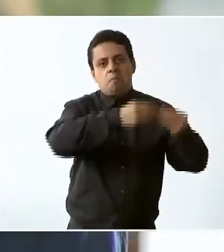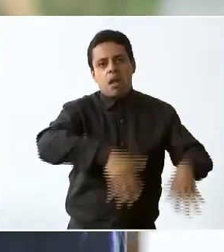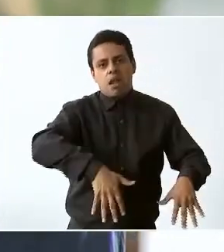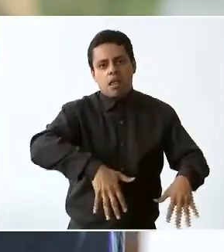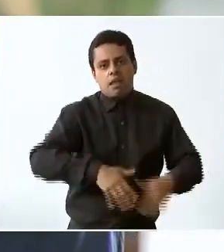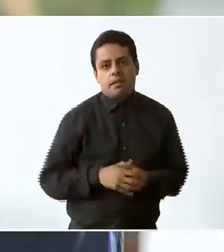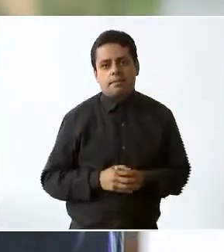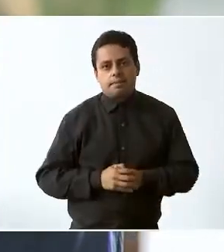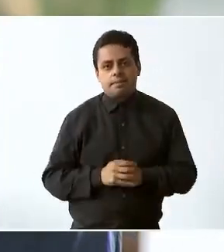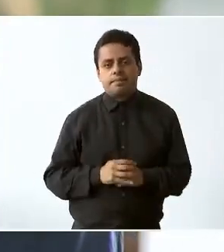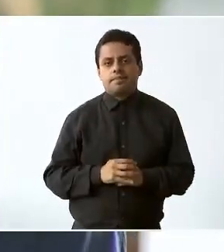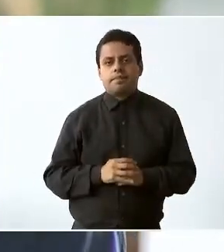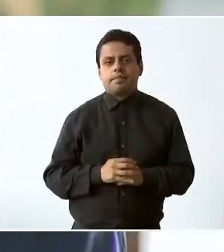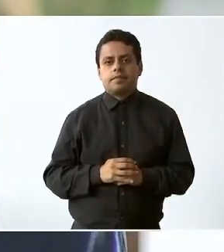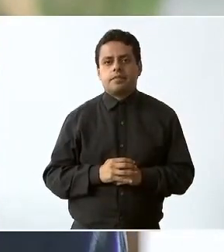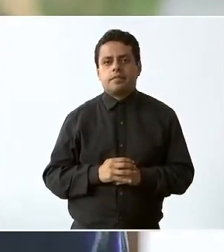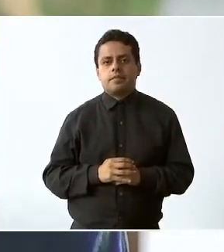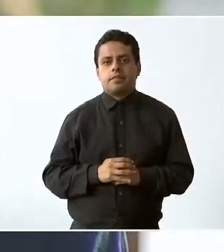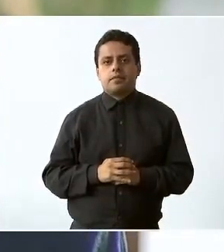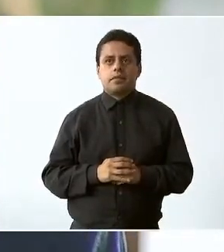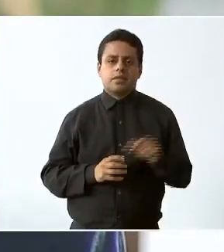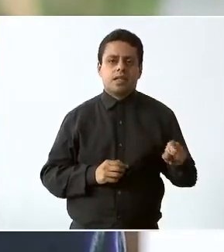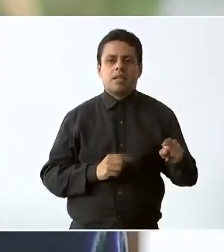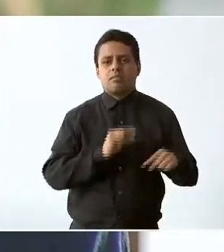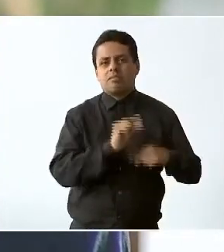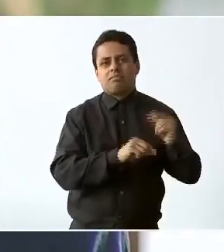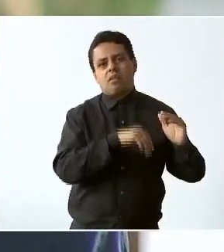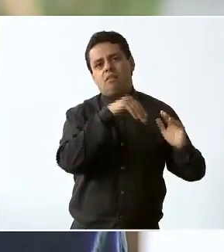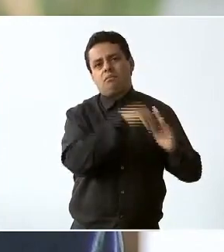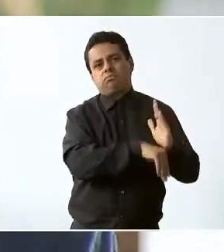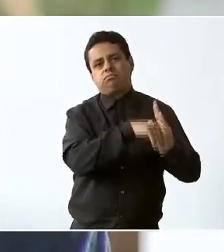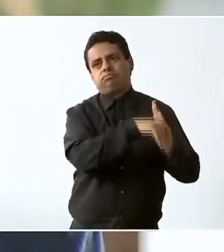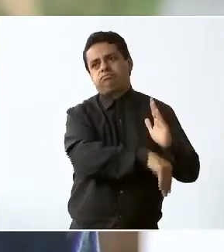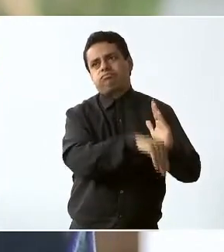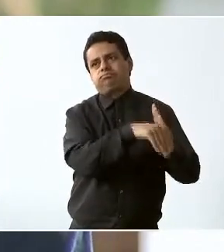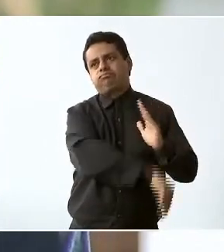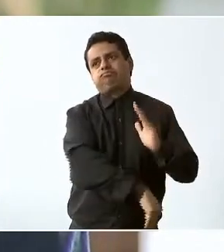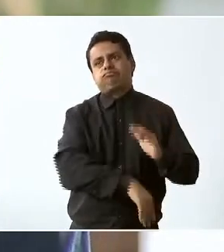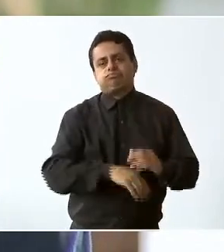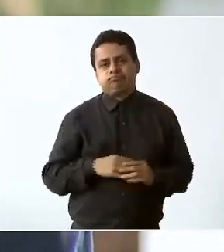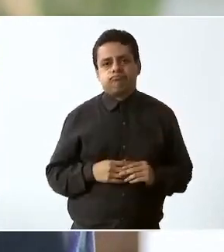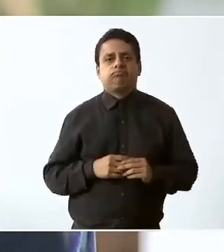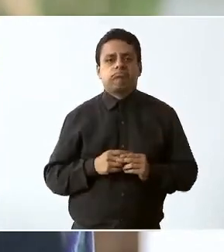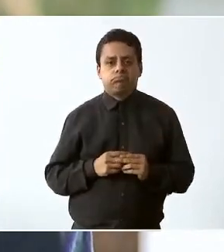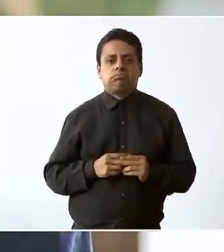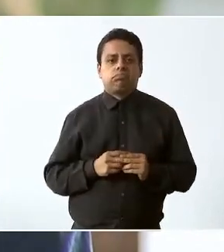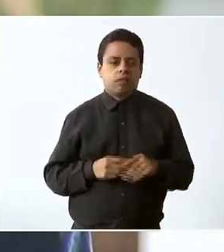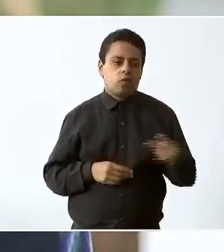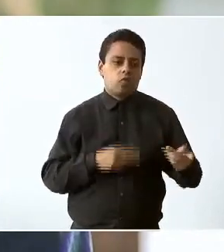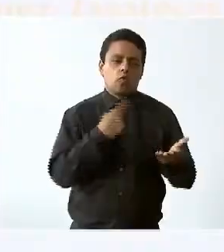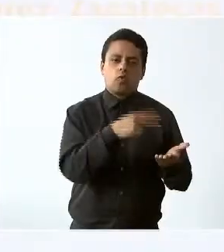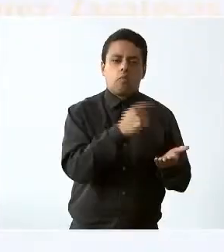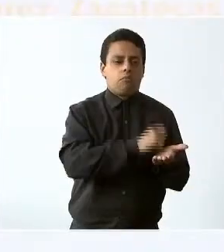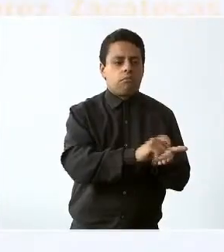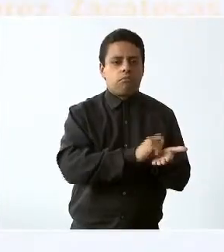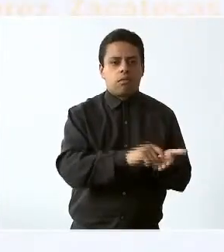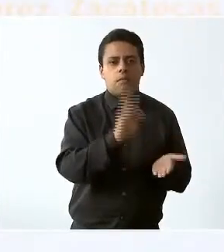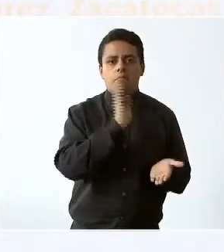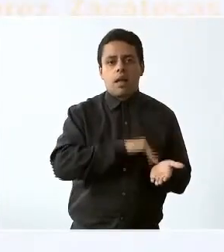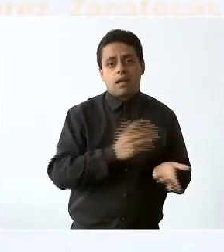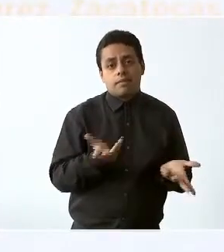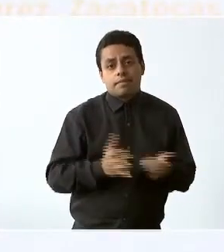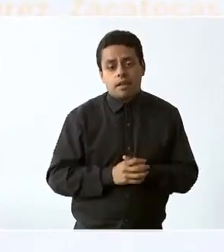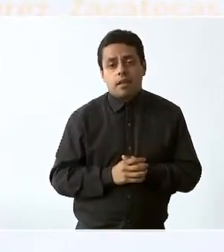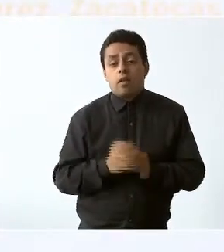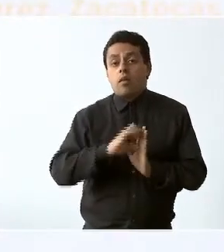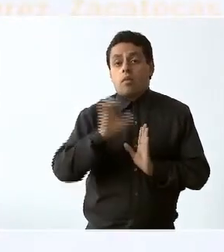artística. Se fue degradando en lo literario.